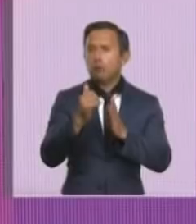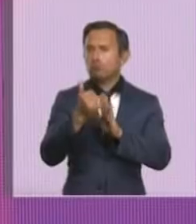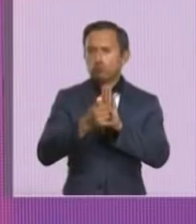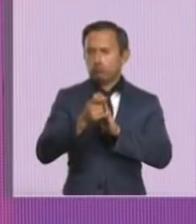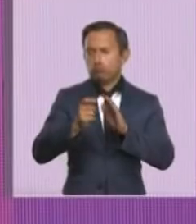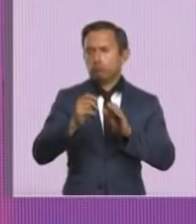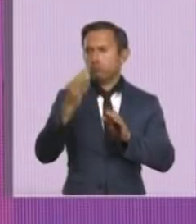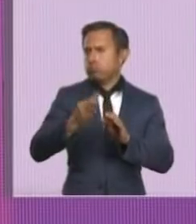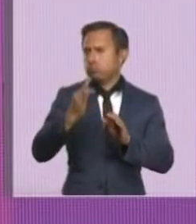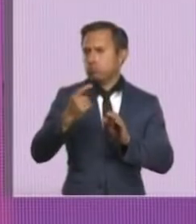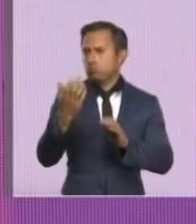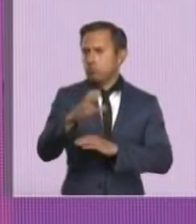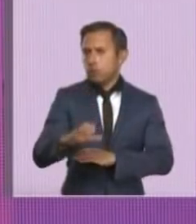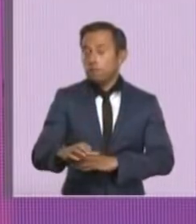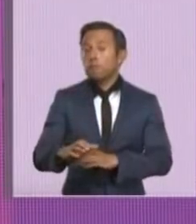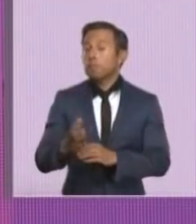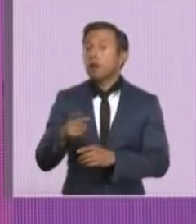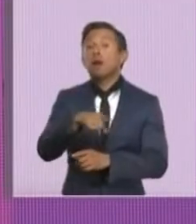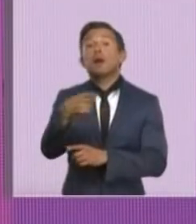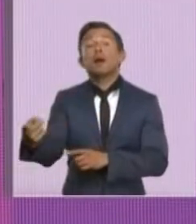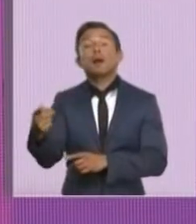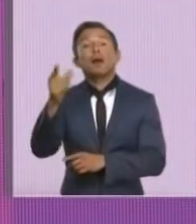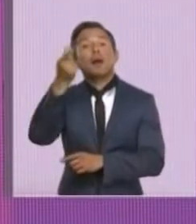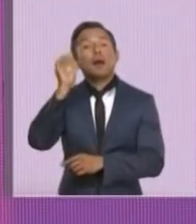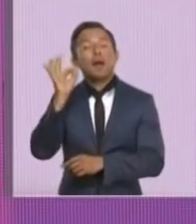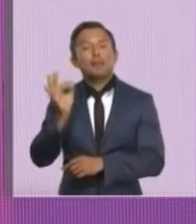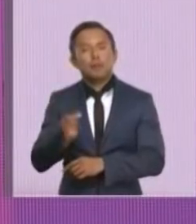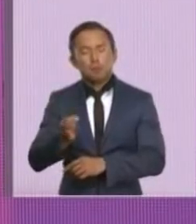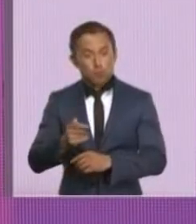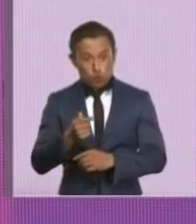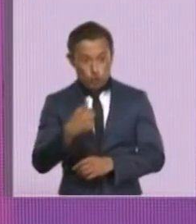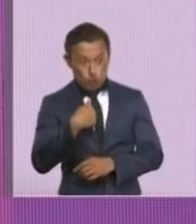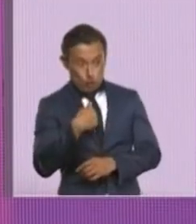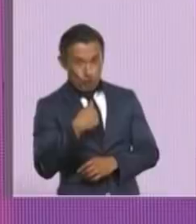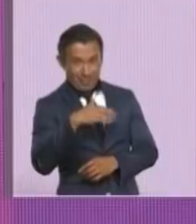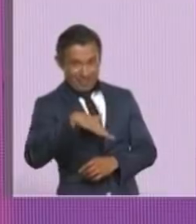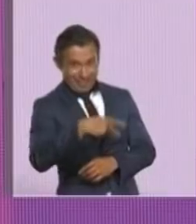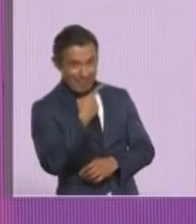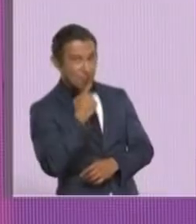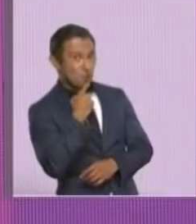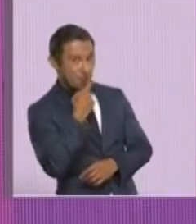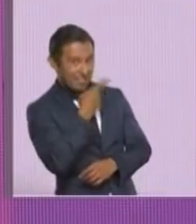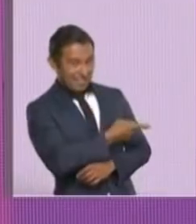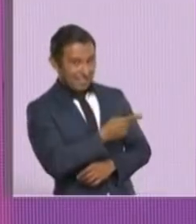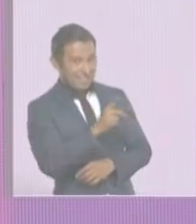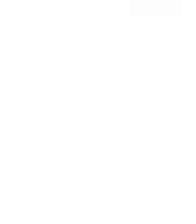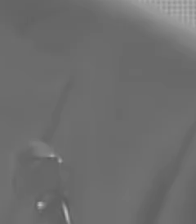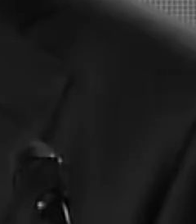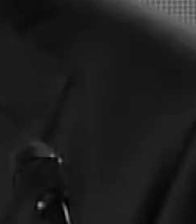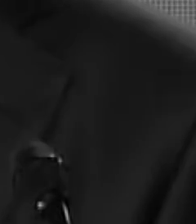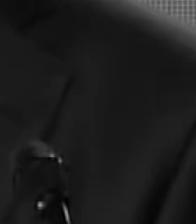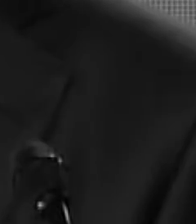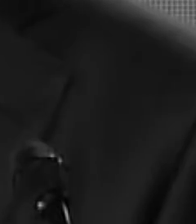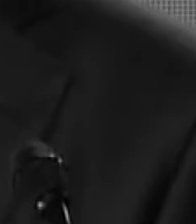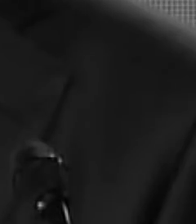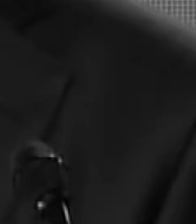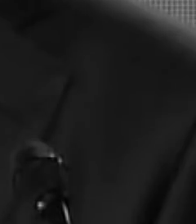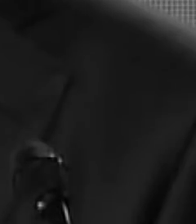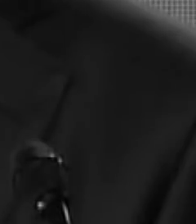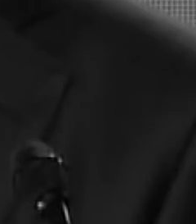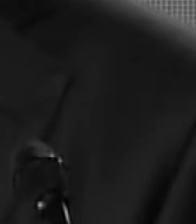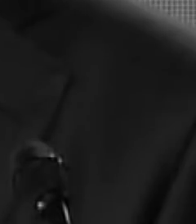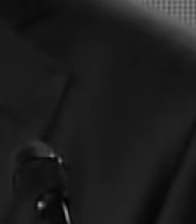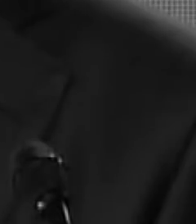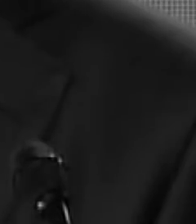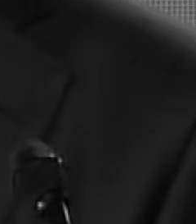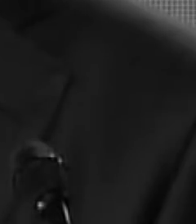Nosotros no estamos entregando 70, como dice López Obrador. Nosotros ya entregamos 200.